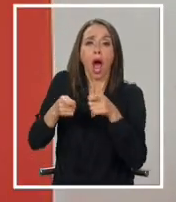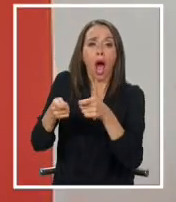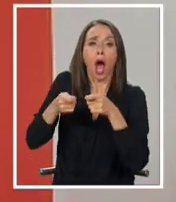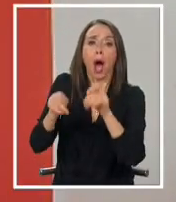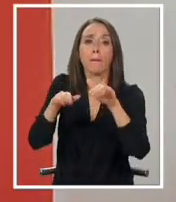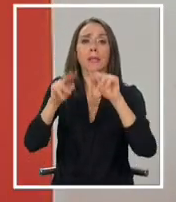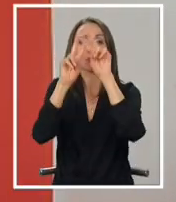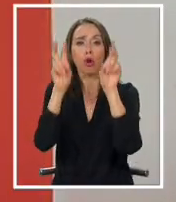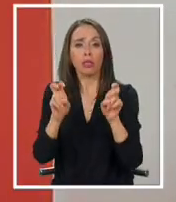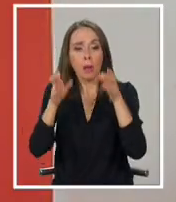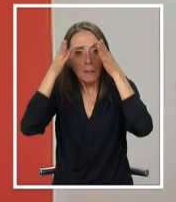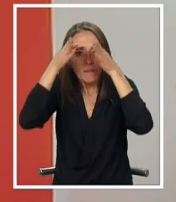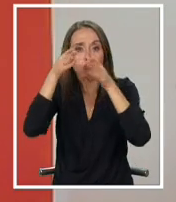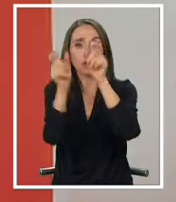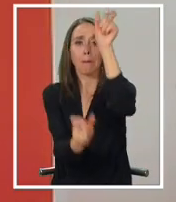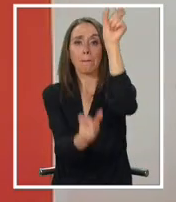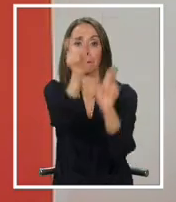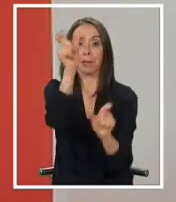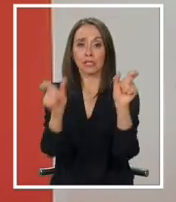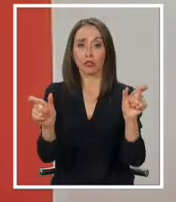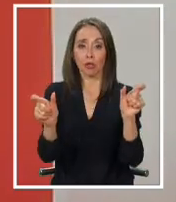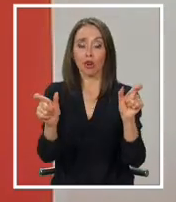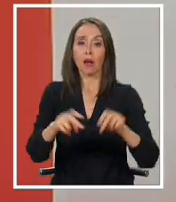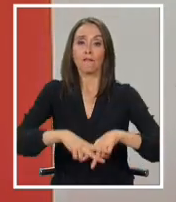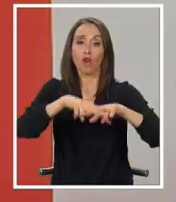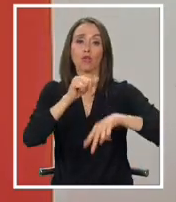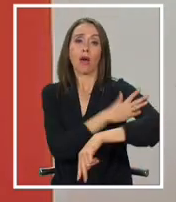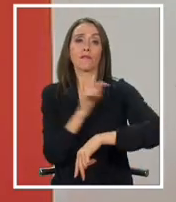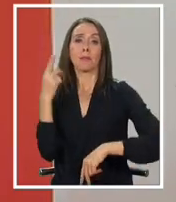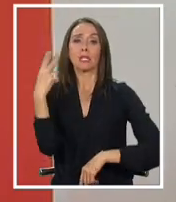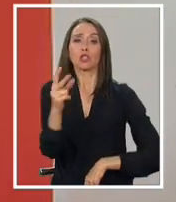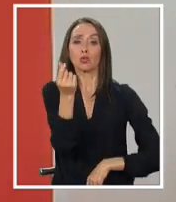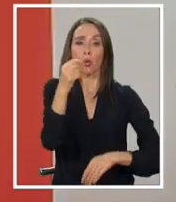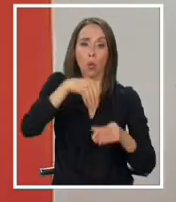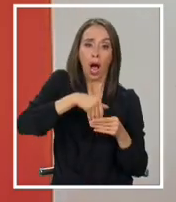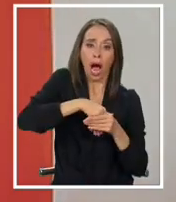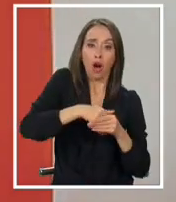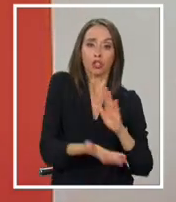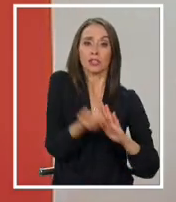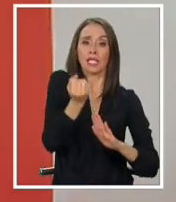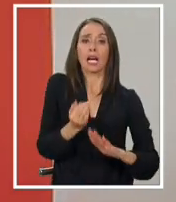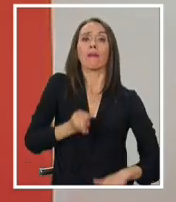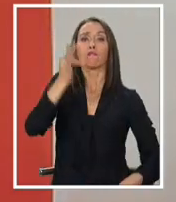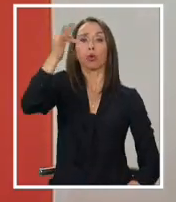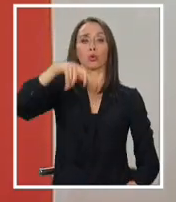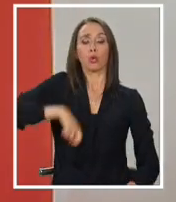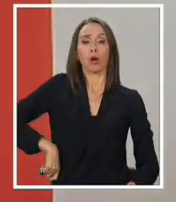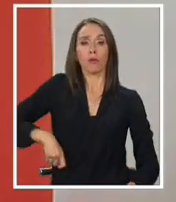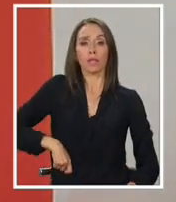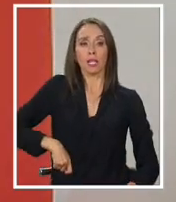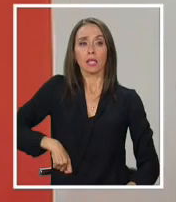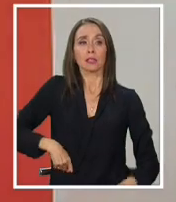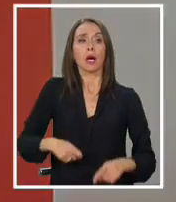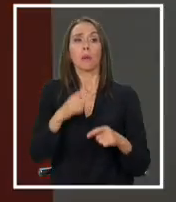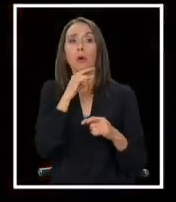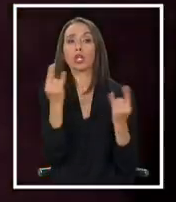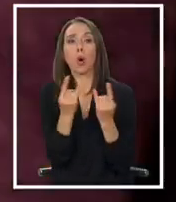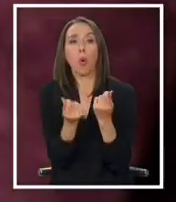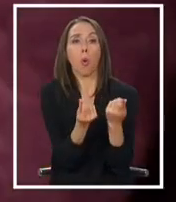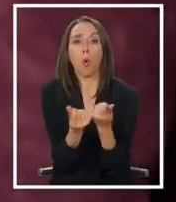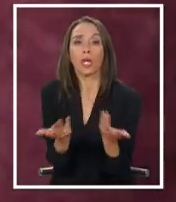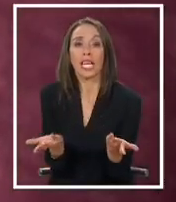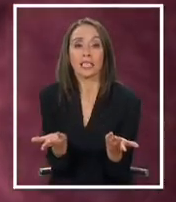estén focalizados en que sea la gente la que tenga que seguir sacando de sus propios ahorros, de su jubilación futura, para responder a las urgencias de